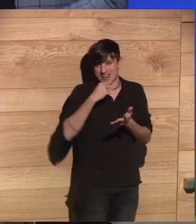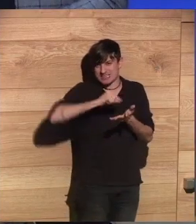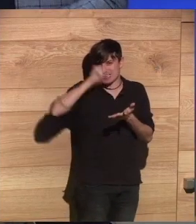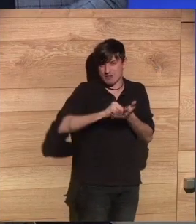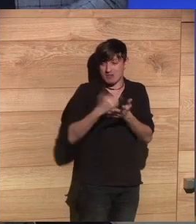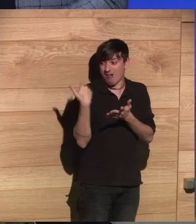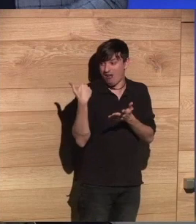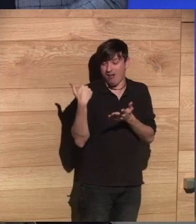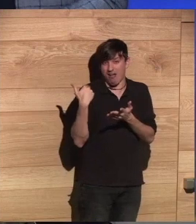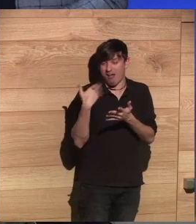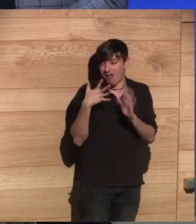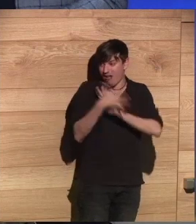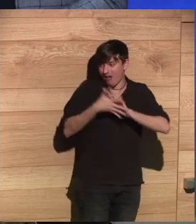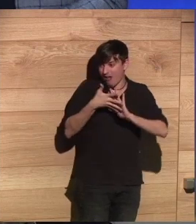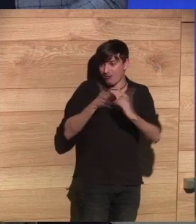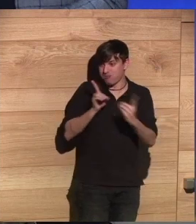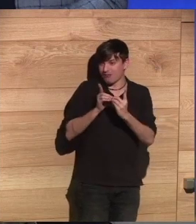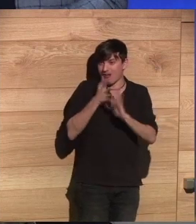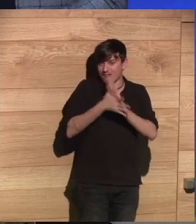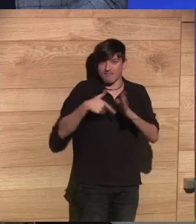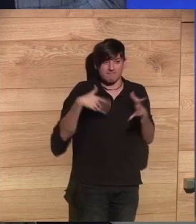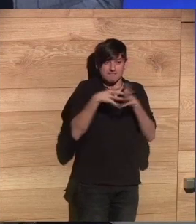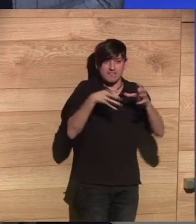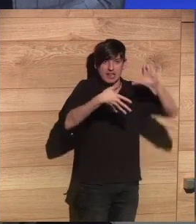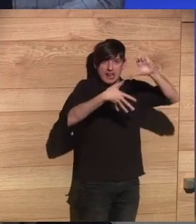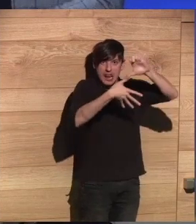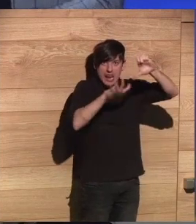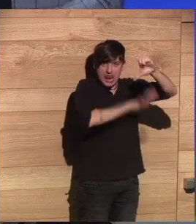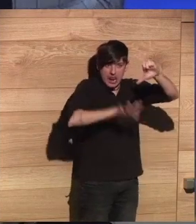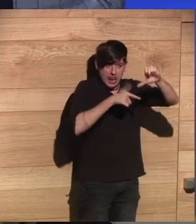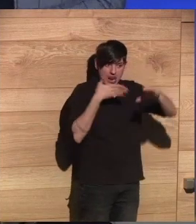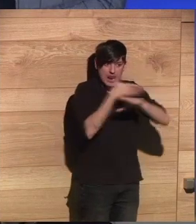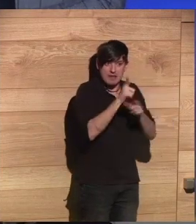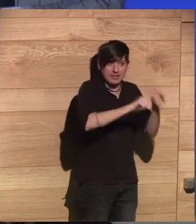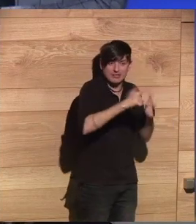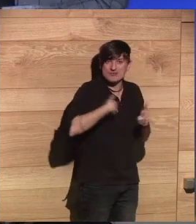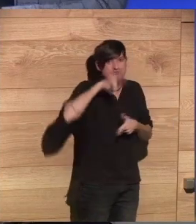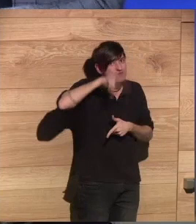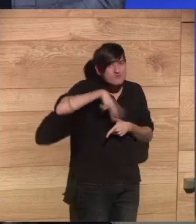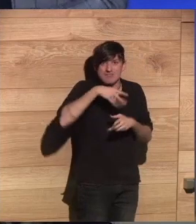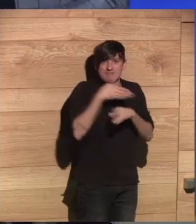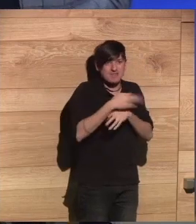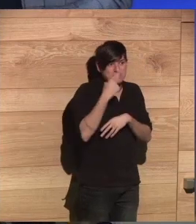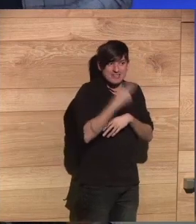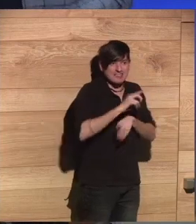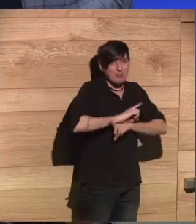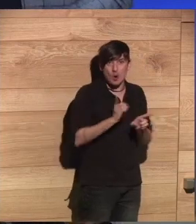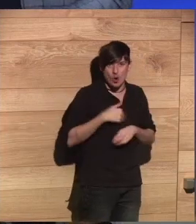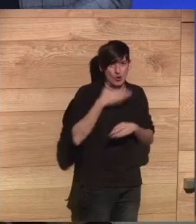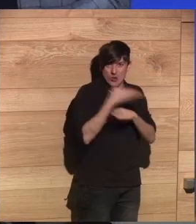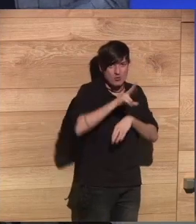lo hablamos el otro día cuando nos encontramos. Tengo muchas ganas de ir a Latinoamérica, que no he estado nunca todavía, ni siquiera visitando,